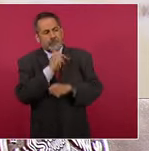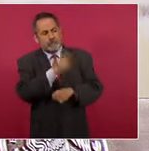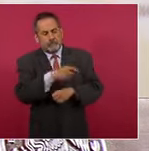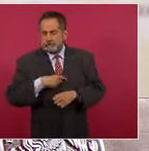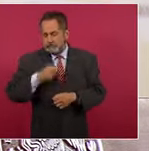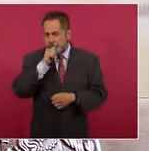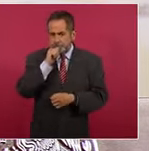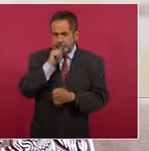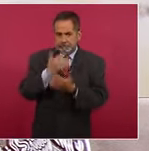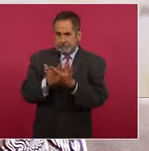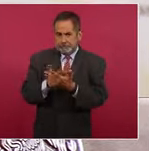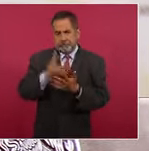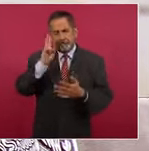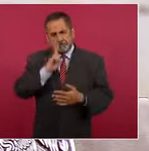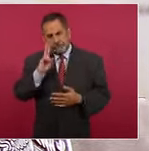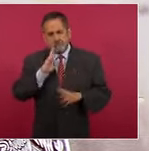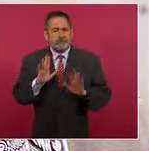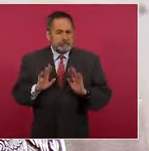no hemos